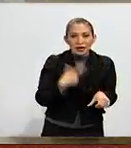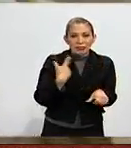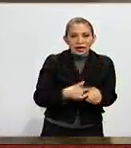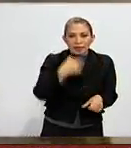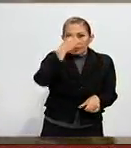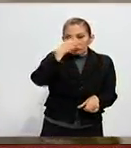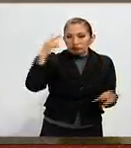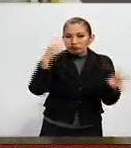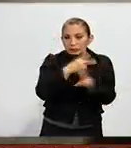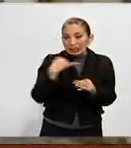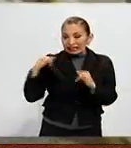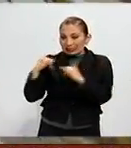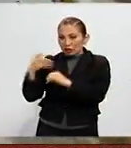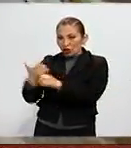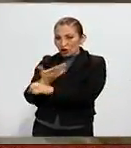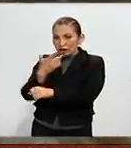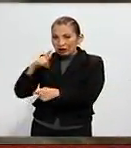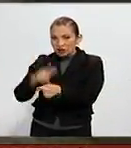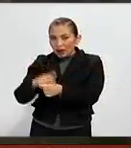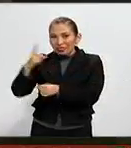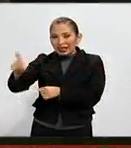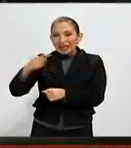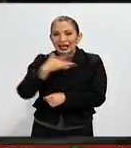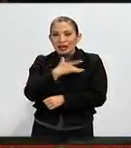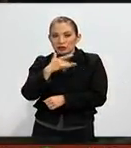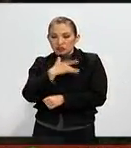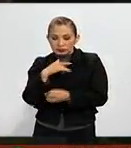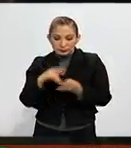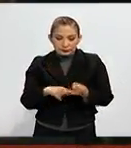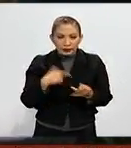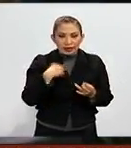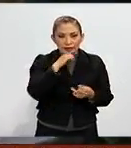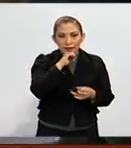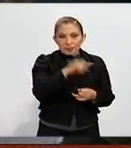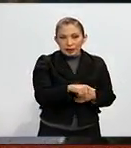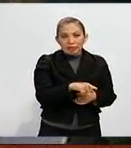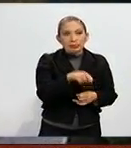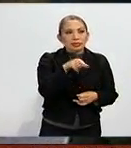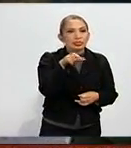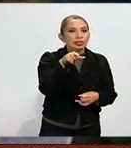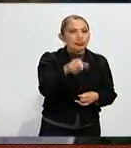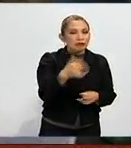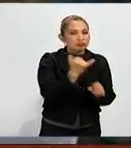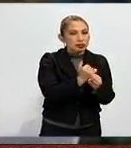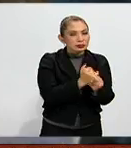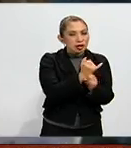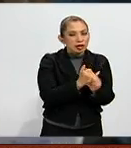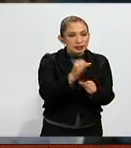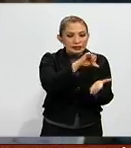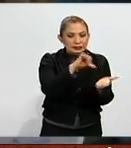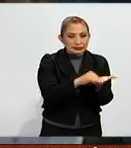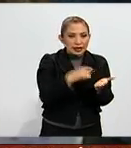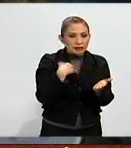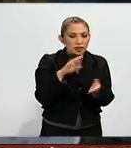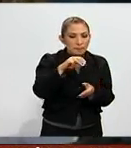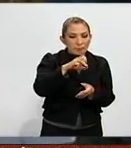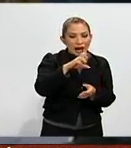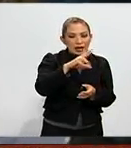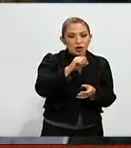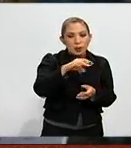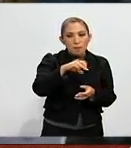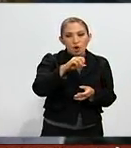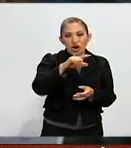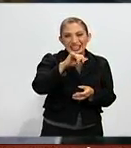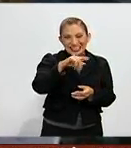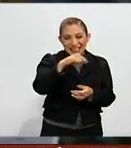Respiratorias, con el Instituto Nacional de Cardiología y por supuesto la investigación del Centro Mario Molina,